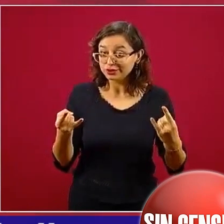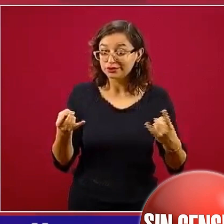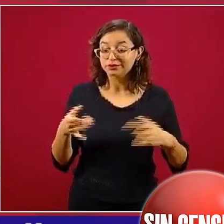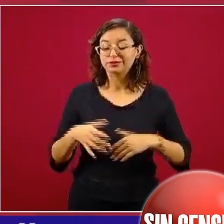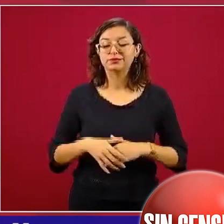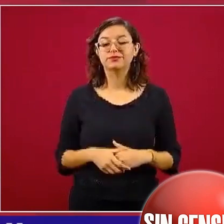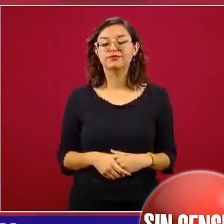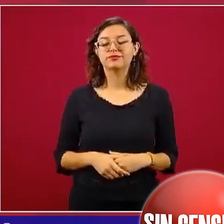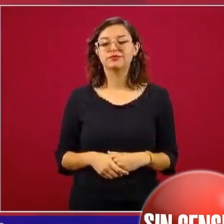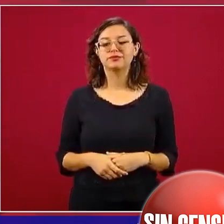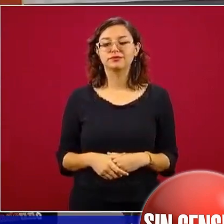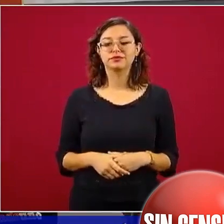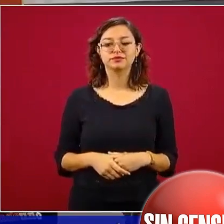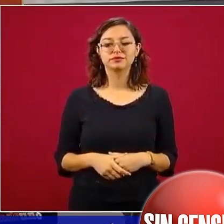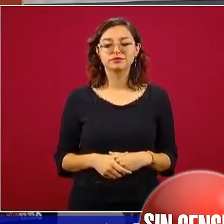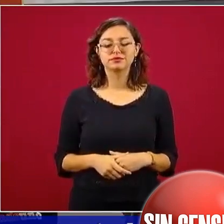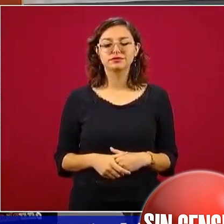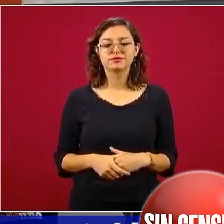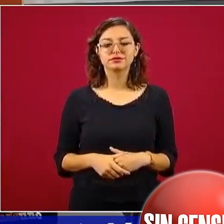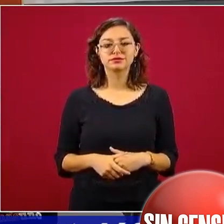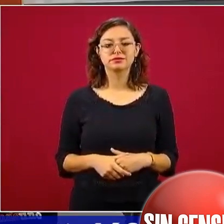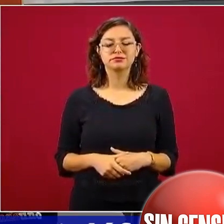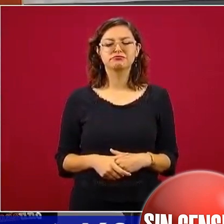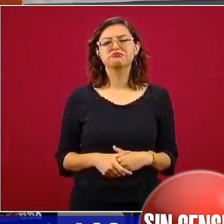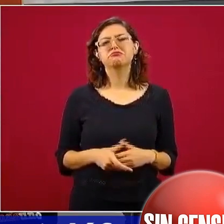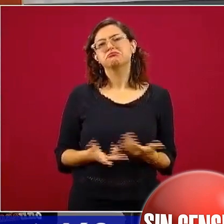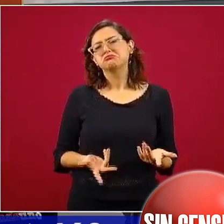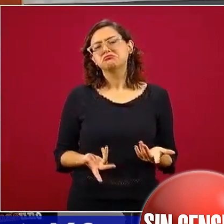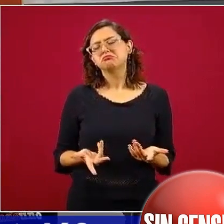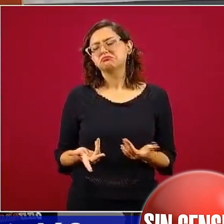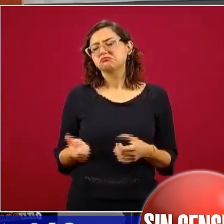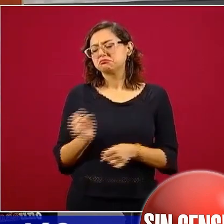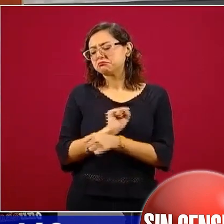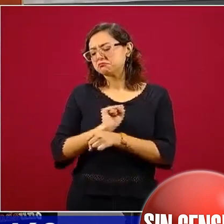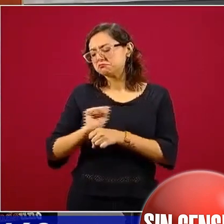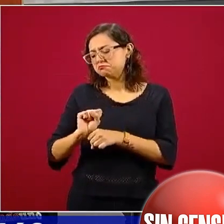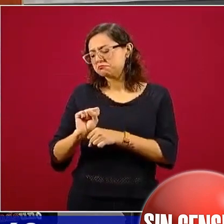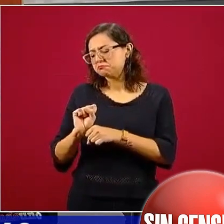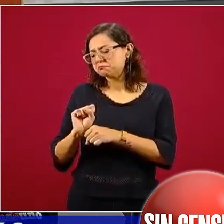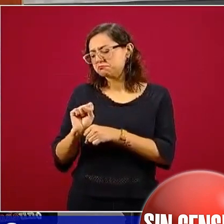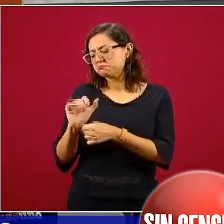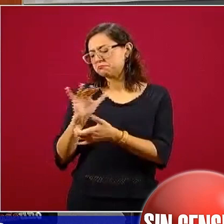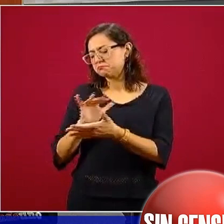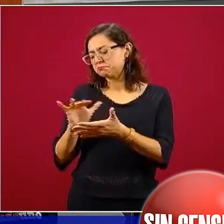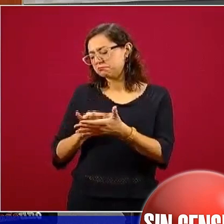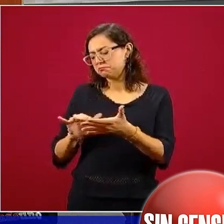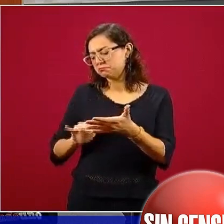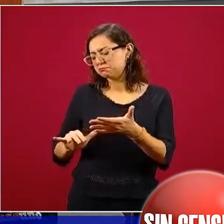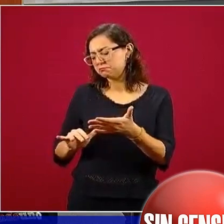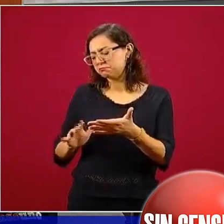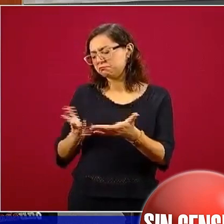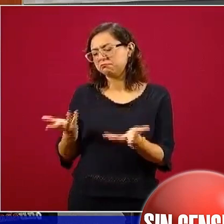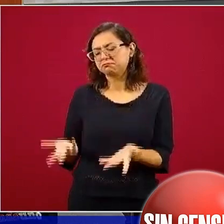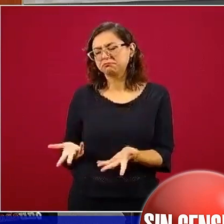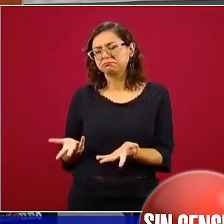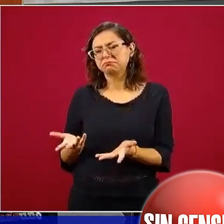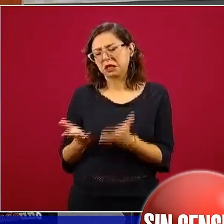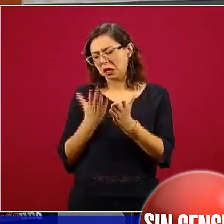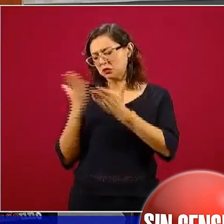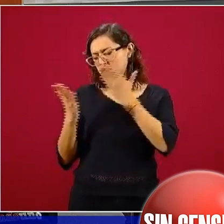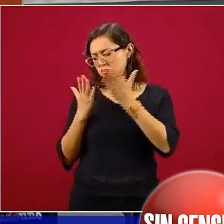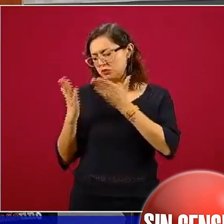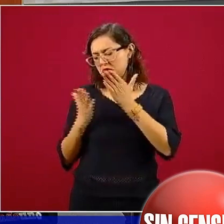Nos quedamos con la idea cuando estudiamos de que la abolición de la